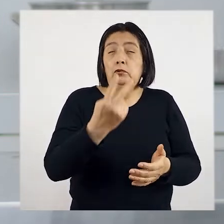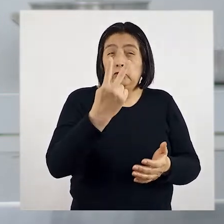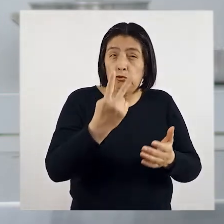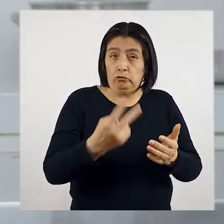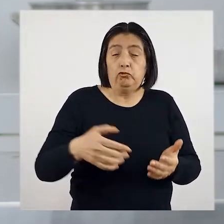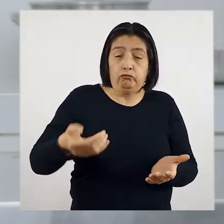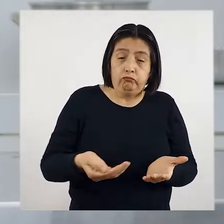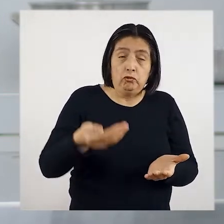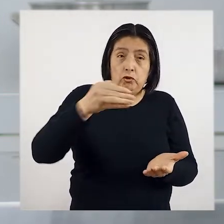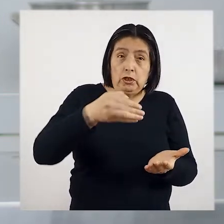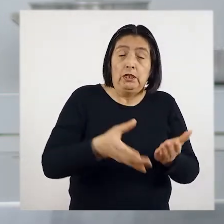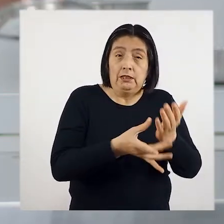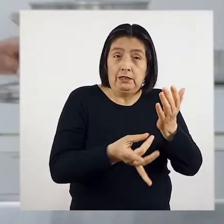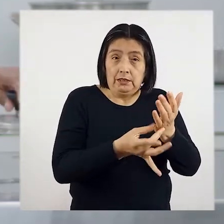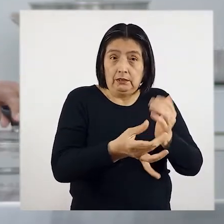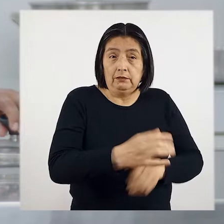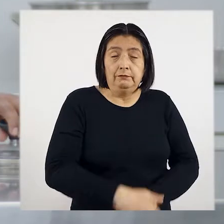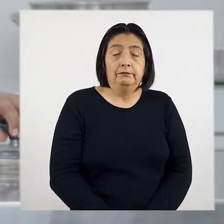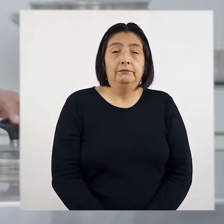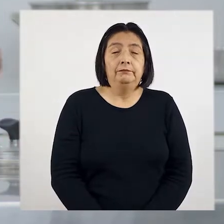de aceite.